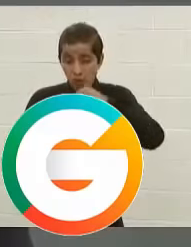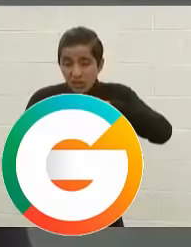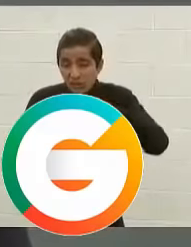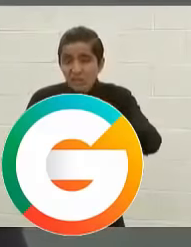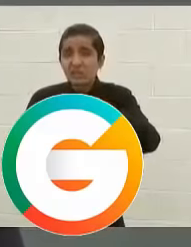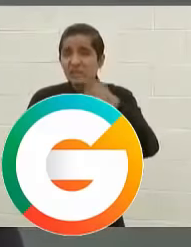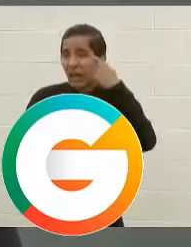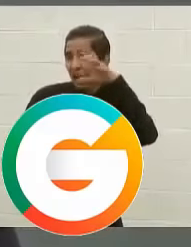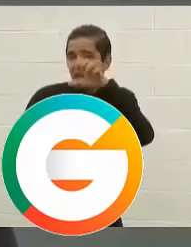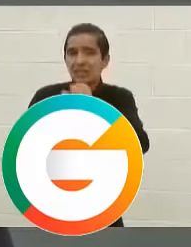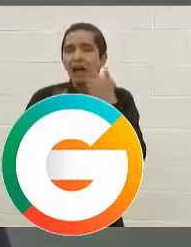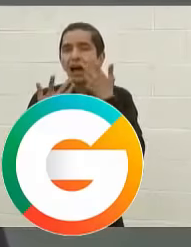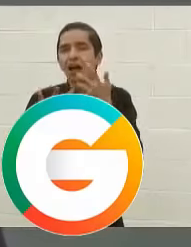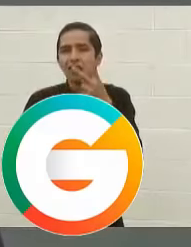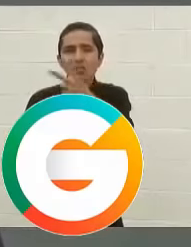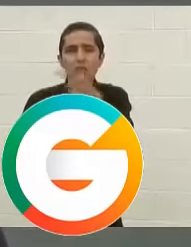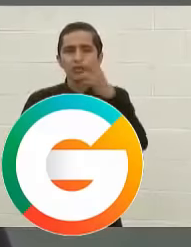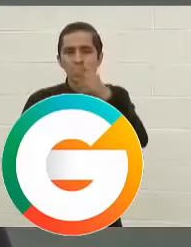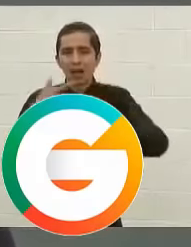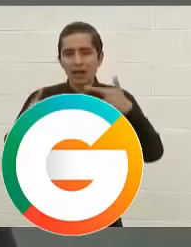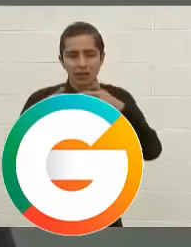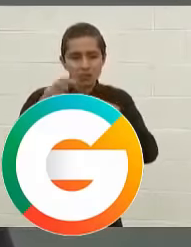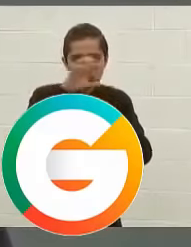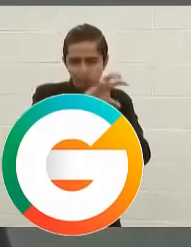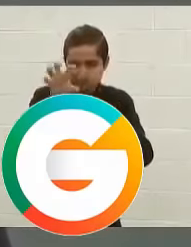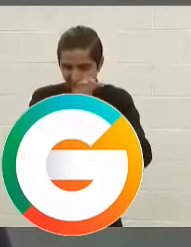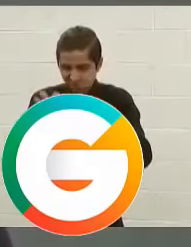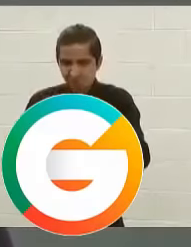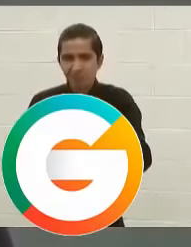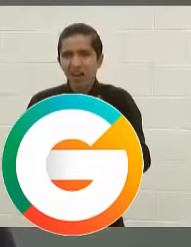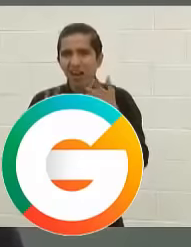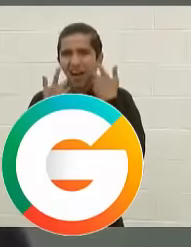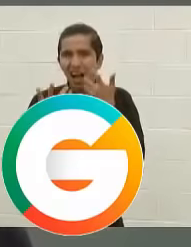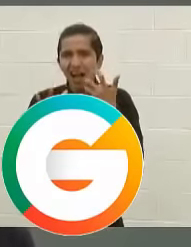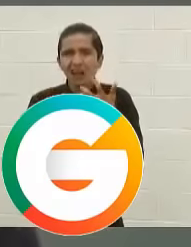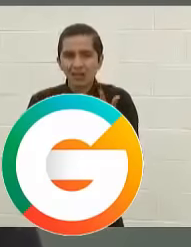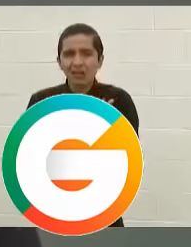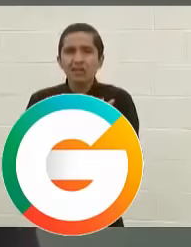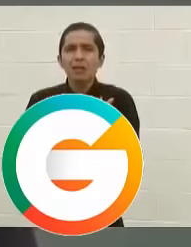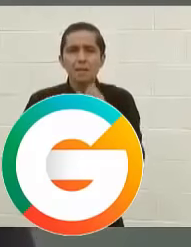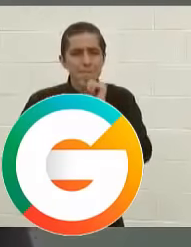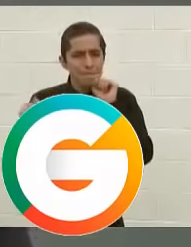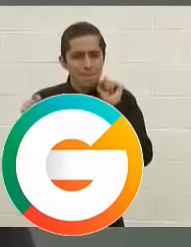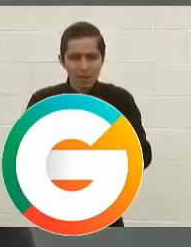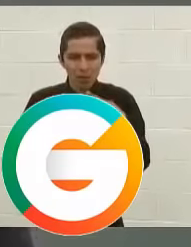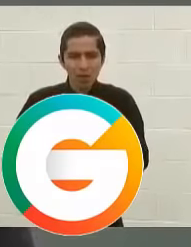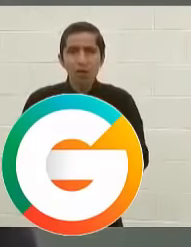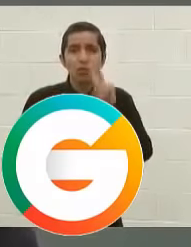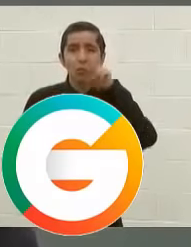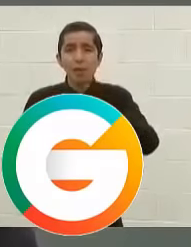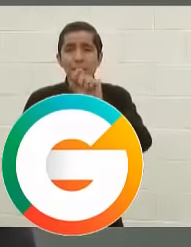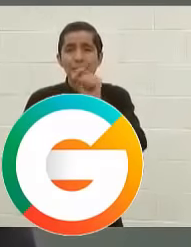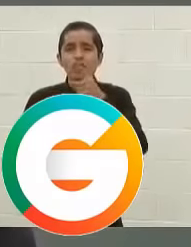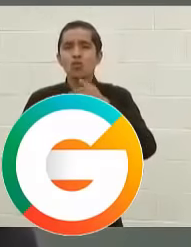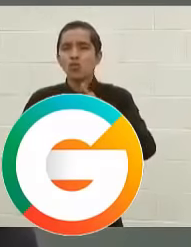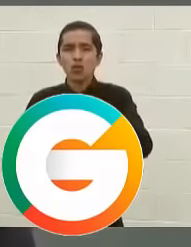es cubrir 200 regiones con el mismo número de elementos y el 2021